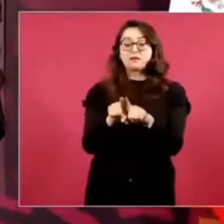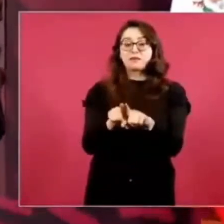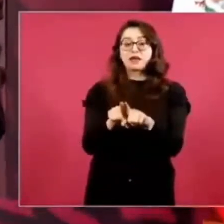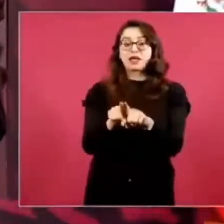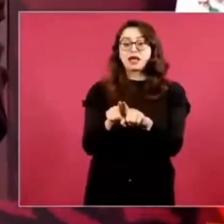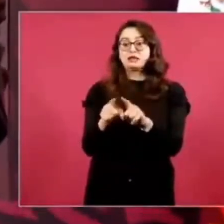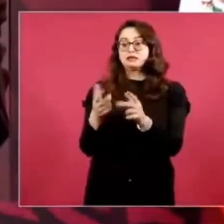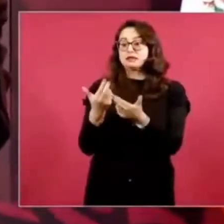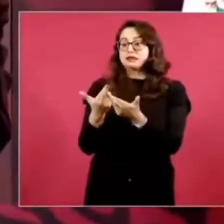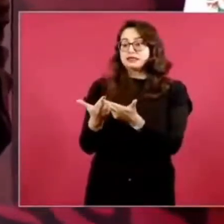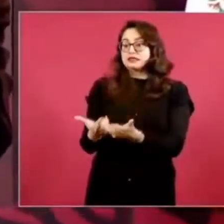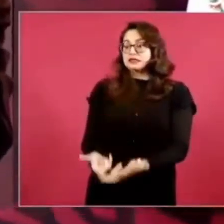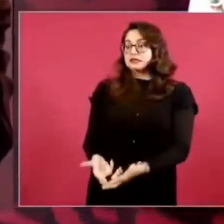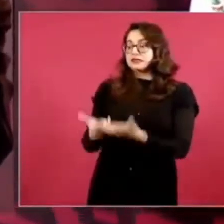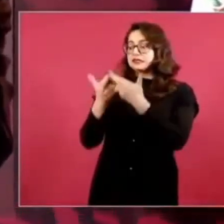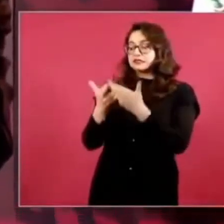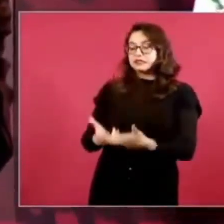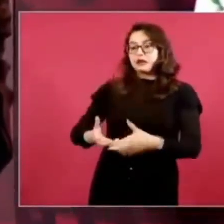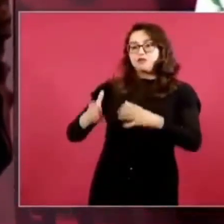mucho combustóleo